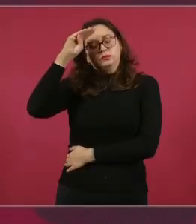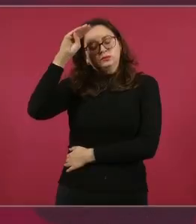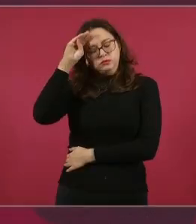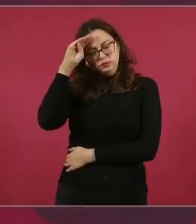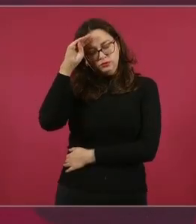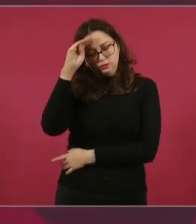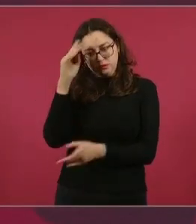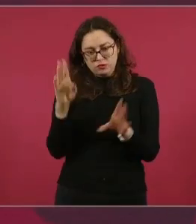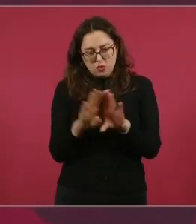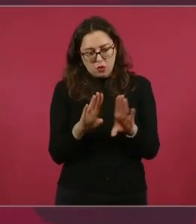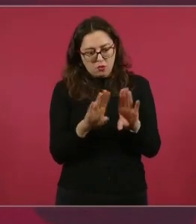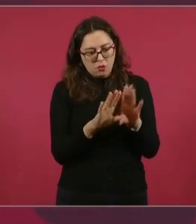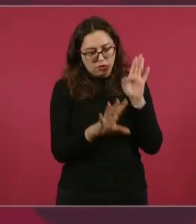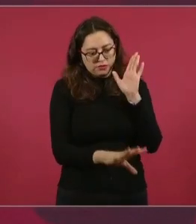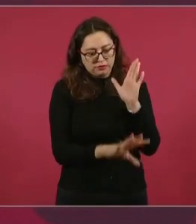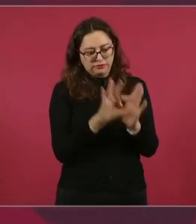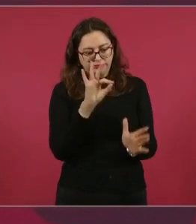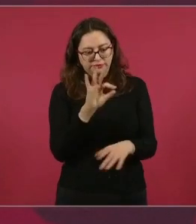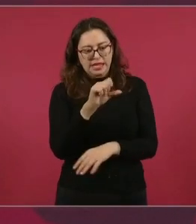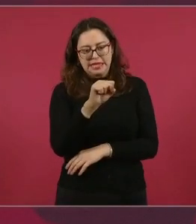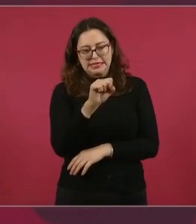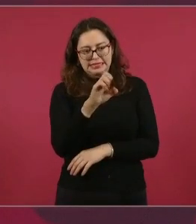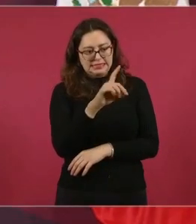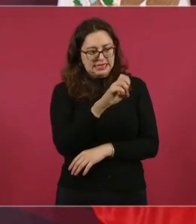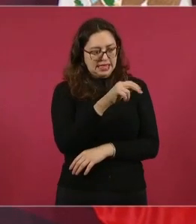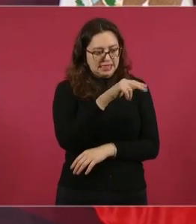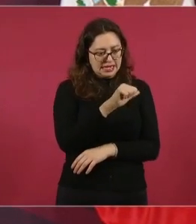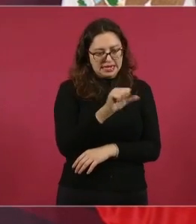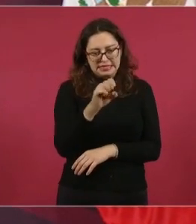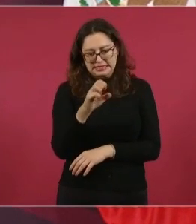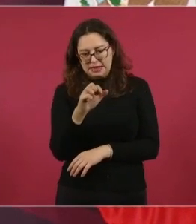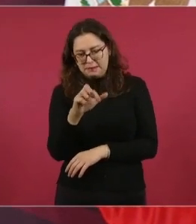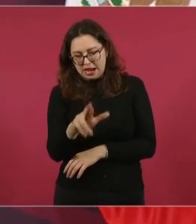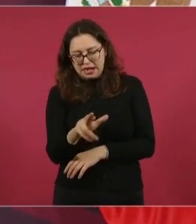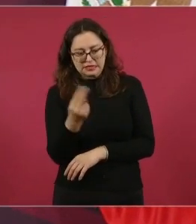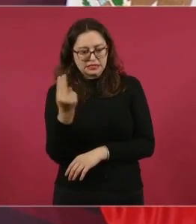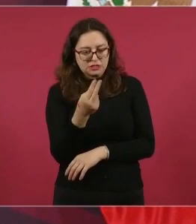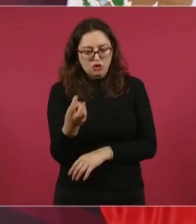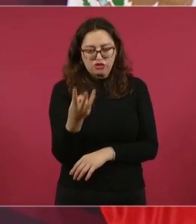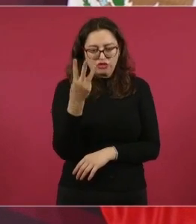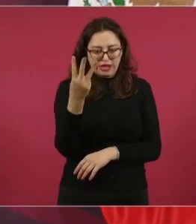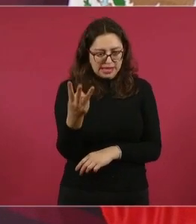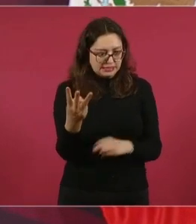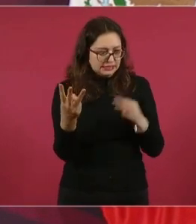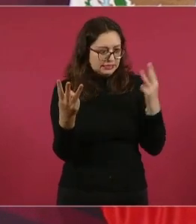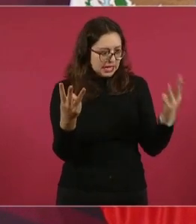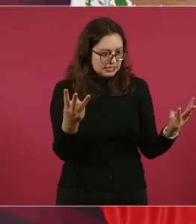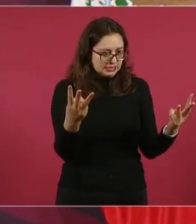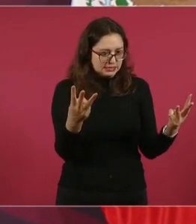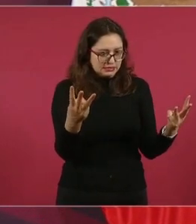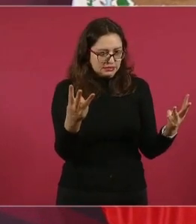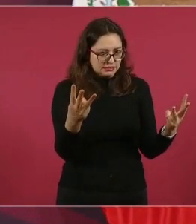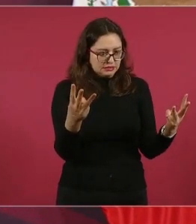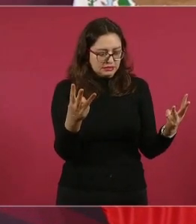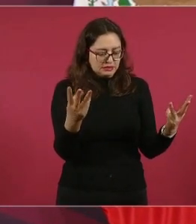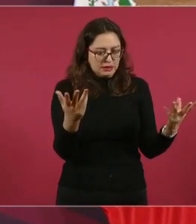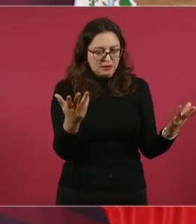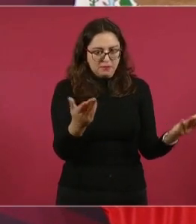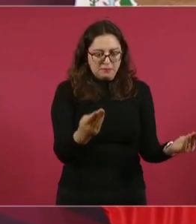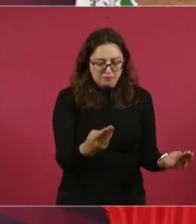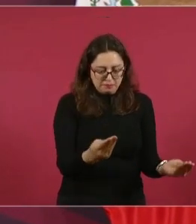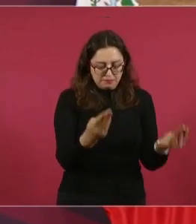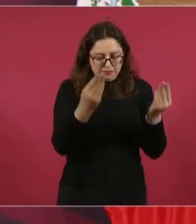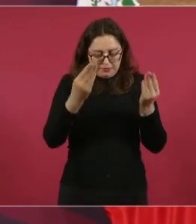para la Secretaría de Defensa y para Marina. Y bueno, el caso